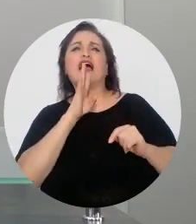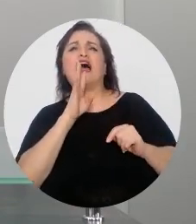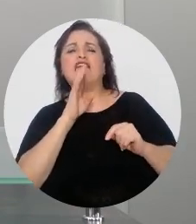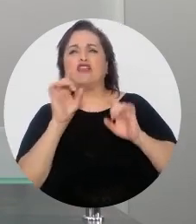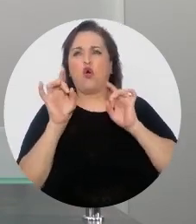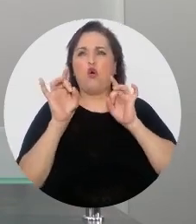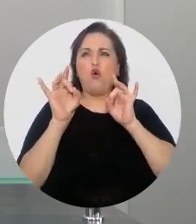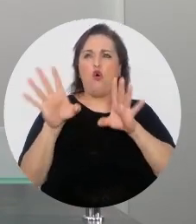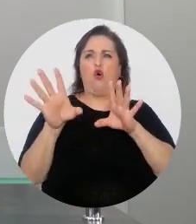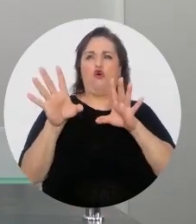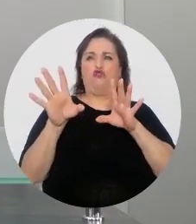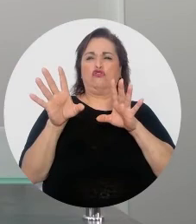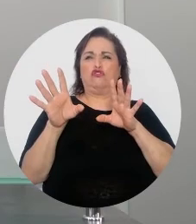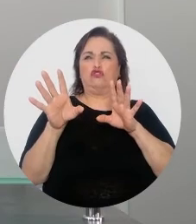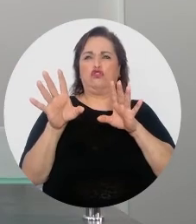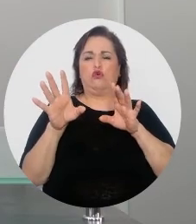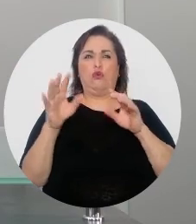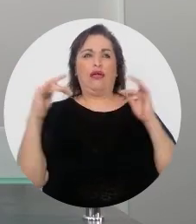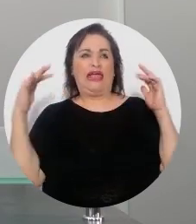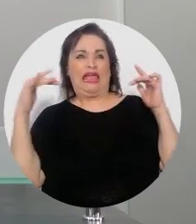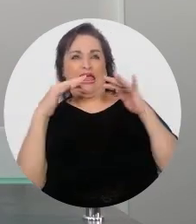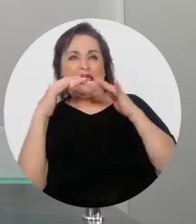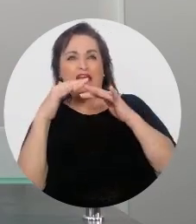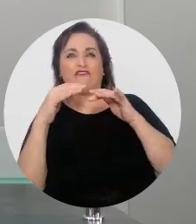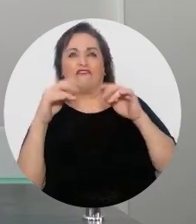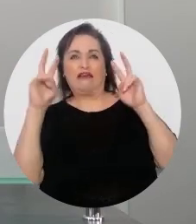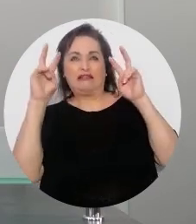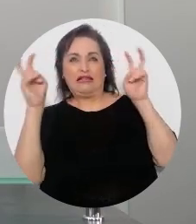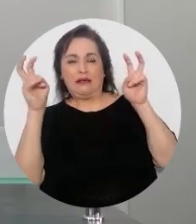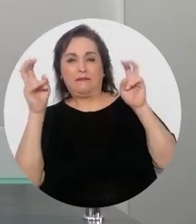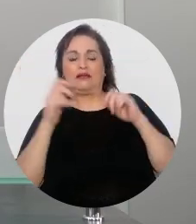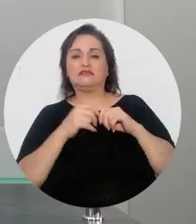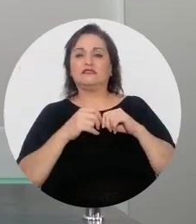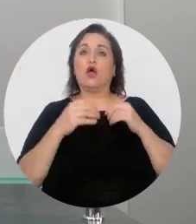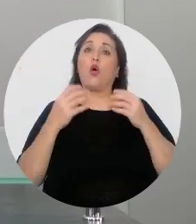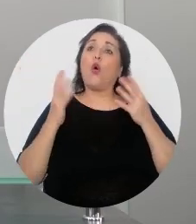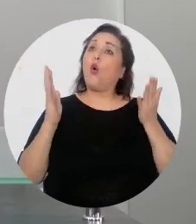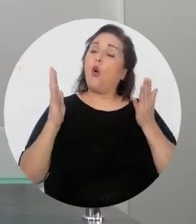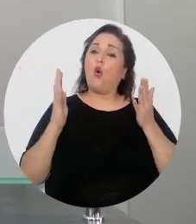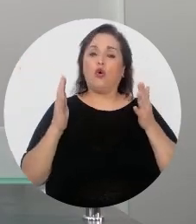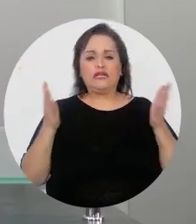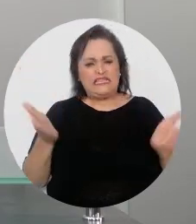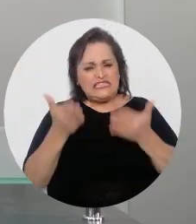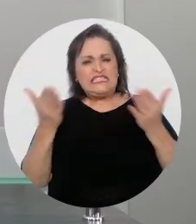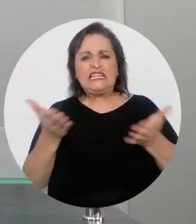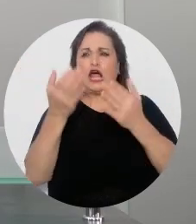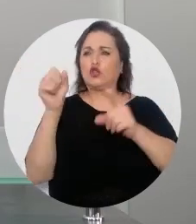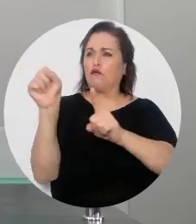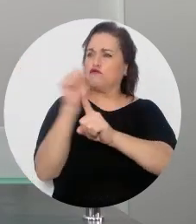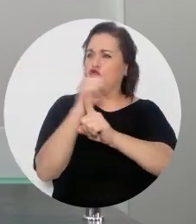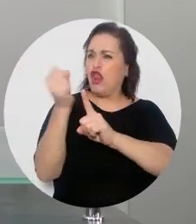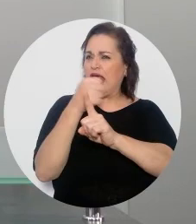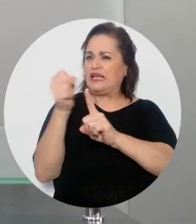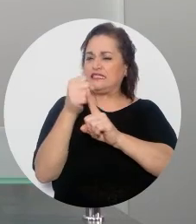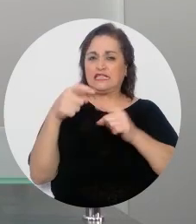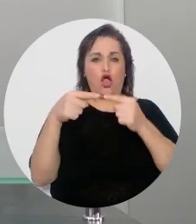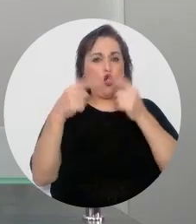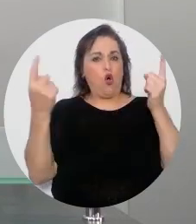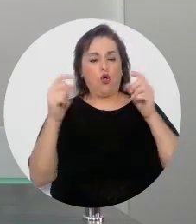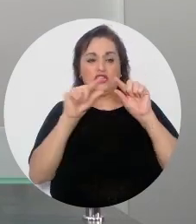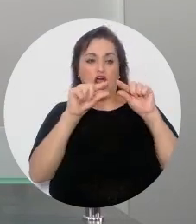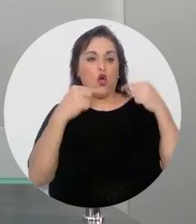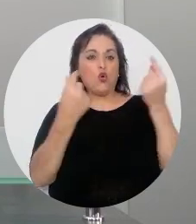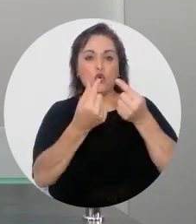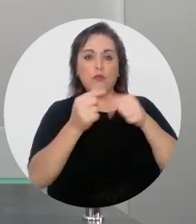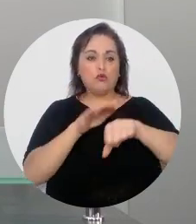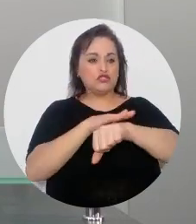de apología del odio, de la guerra o incitando a la violencia en